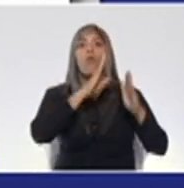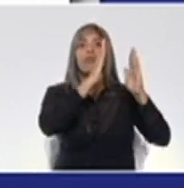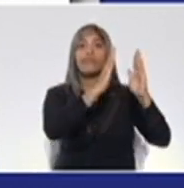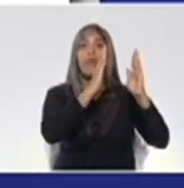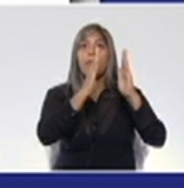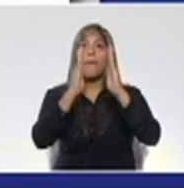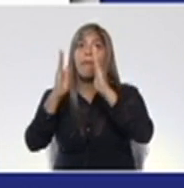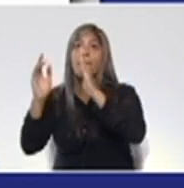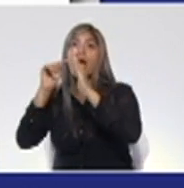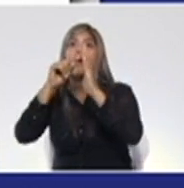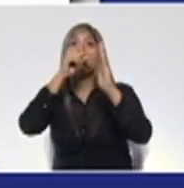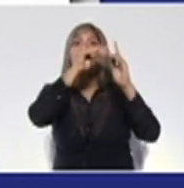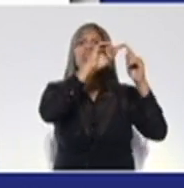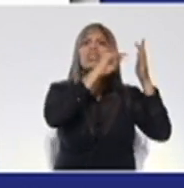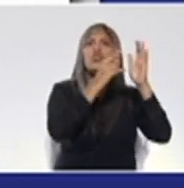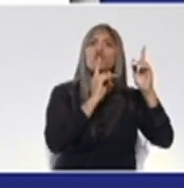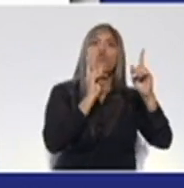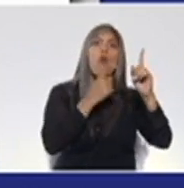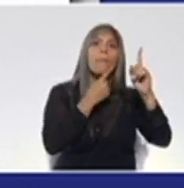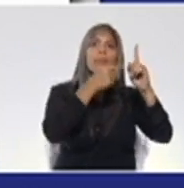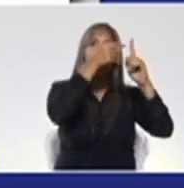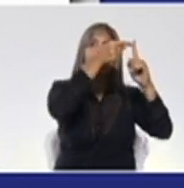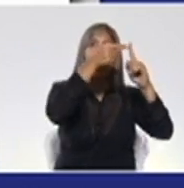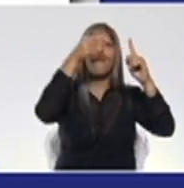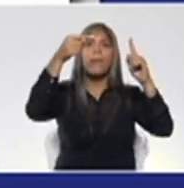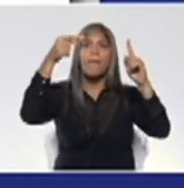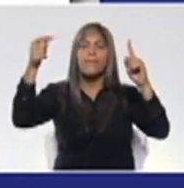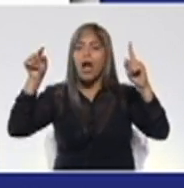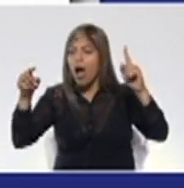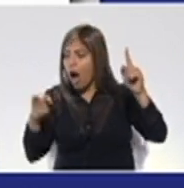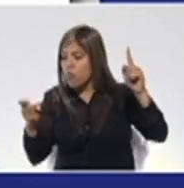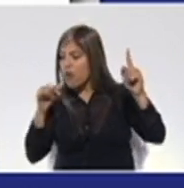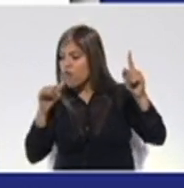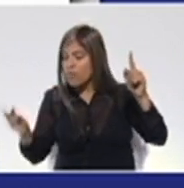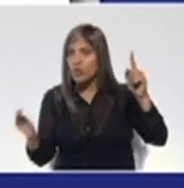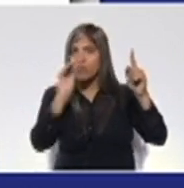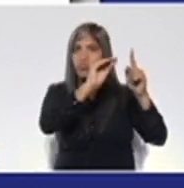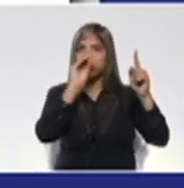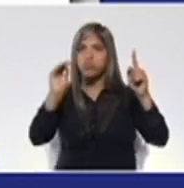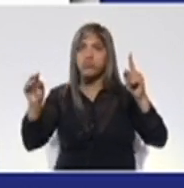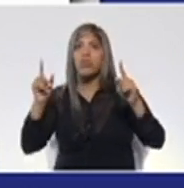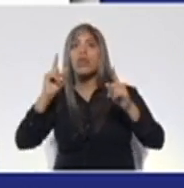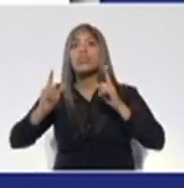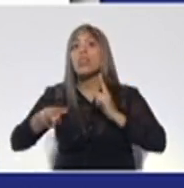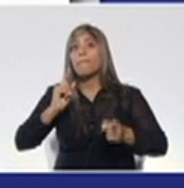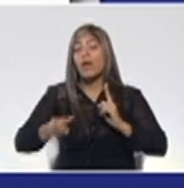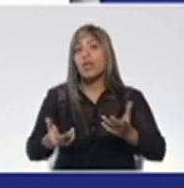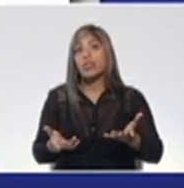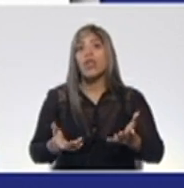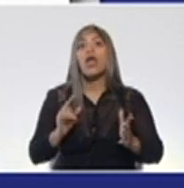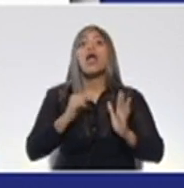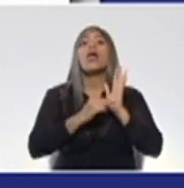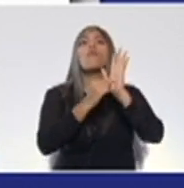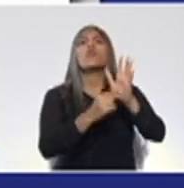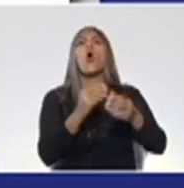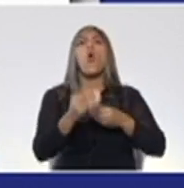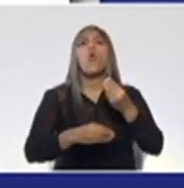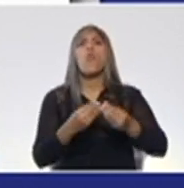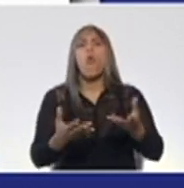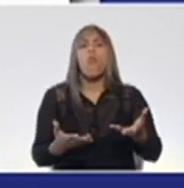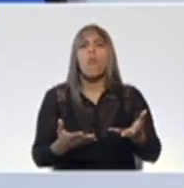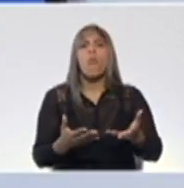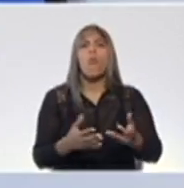la función respectiva. Establecer cuáles son esos elementos fundamentales y demostrar cuál es el